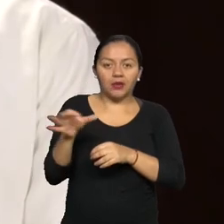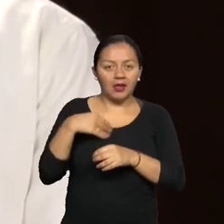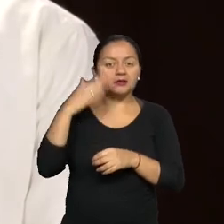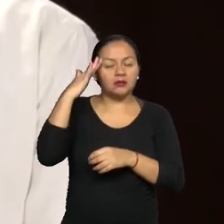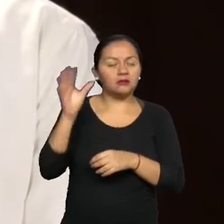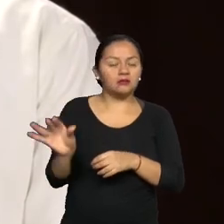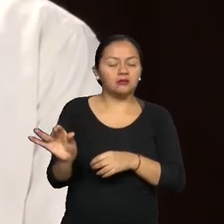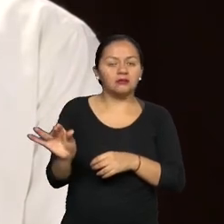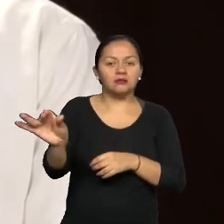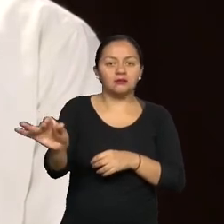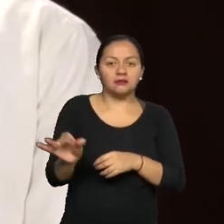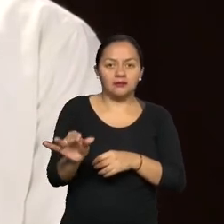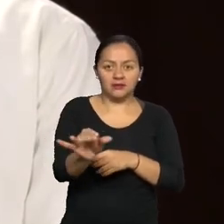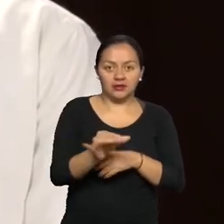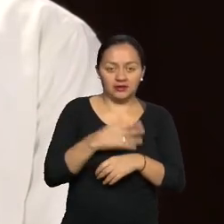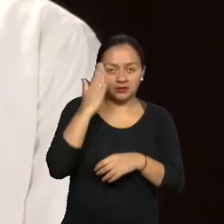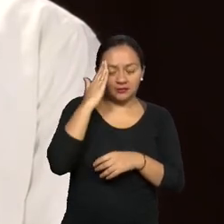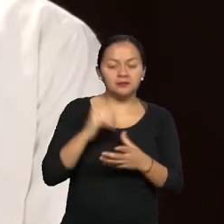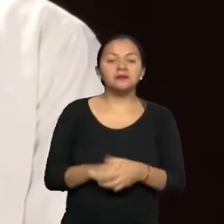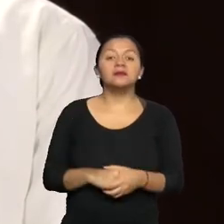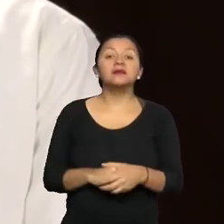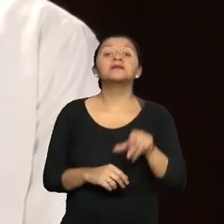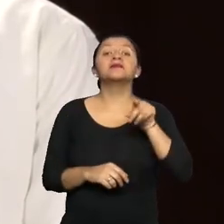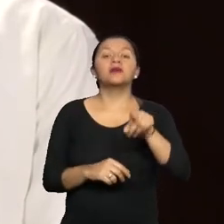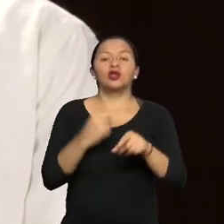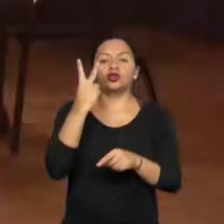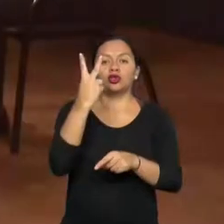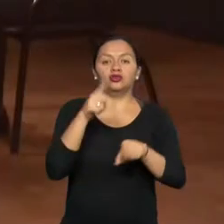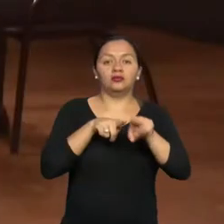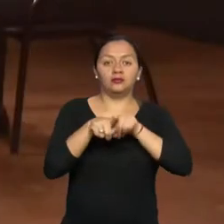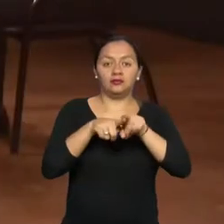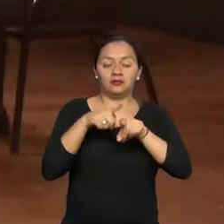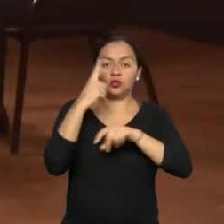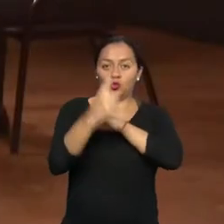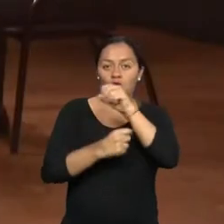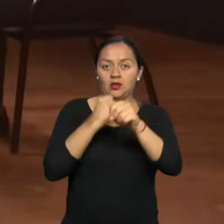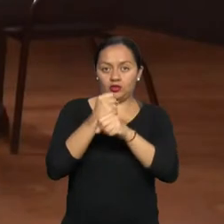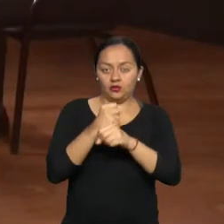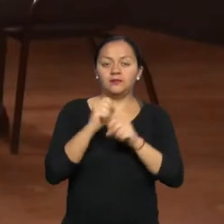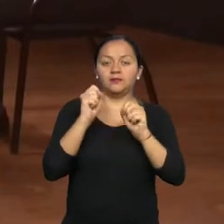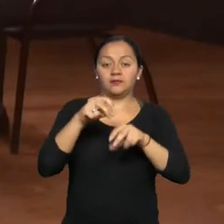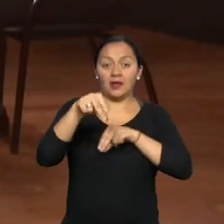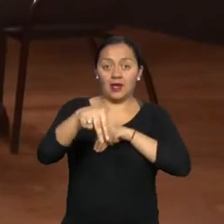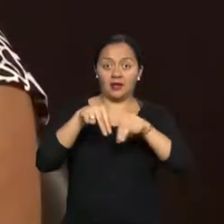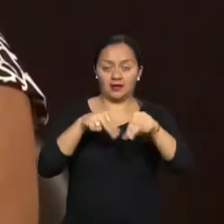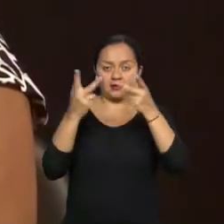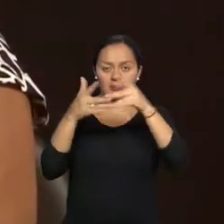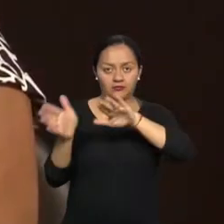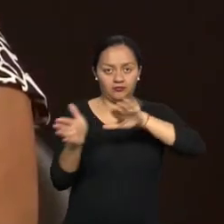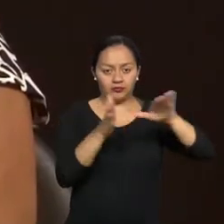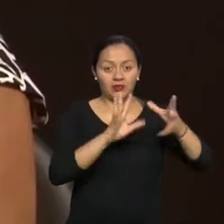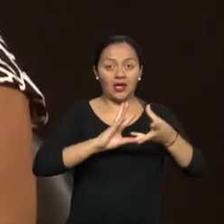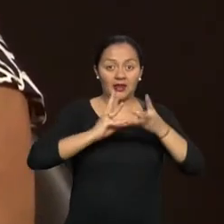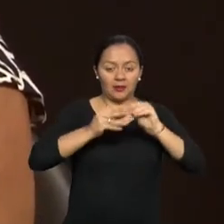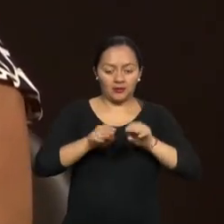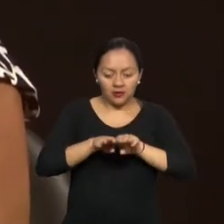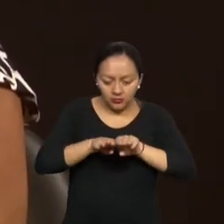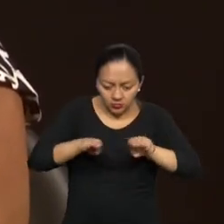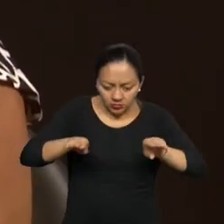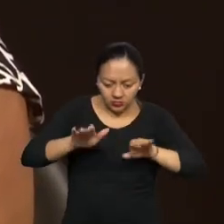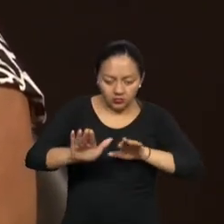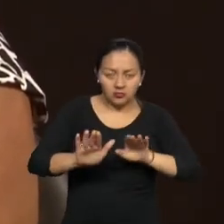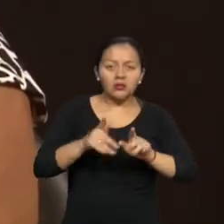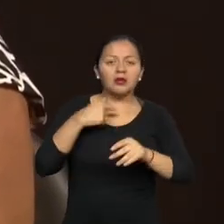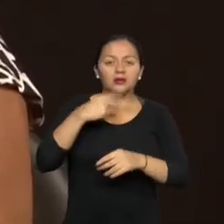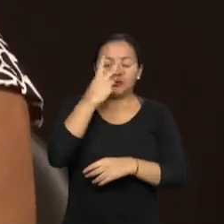Practicamos dos torneos al año. Es básicamente en el ajedrez lo que nos comentas, una adaptación al tablero para que se pueda sentir el